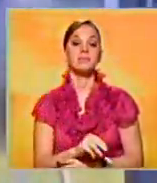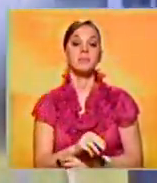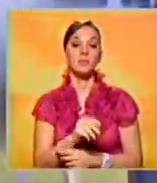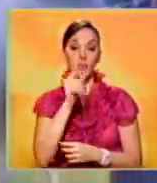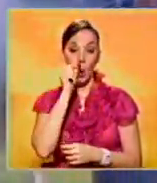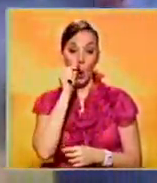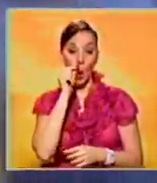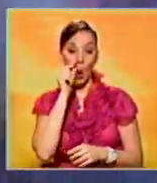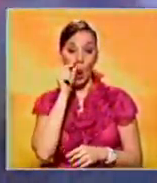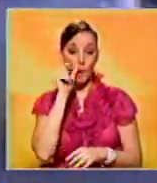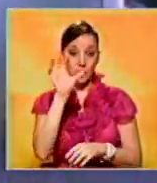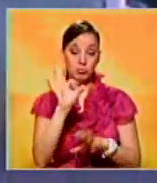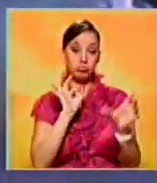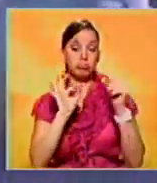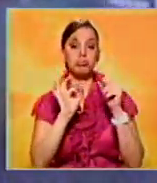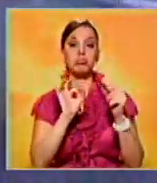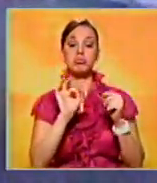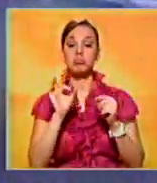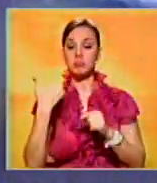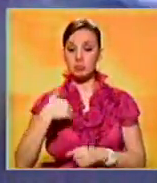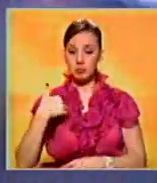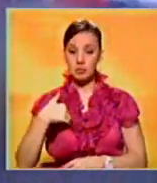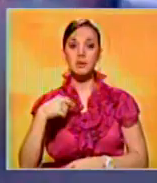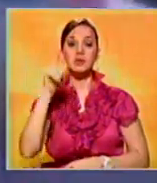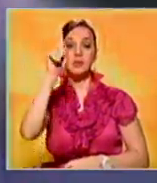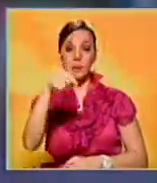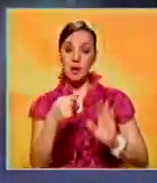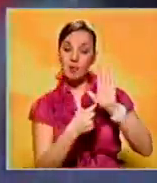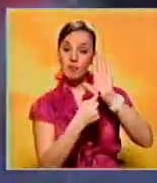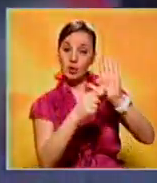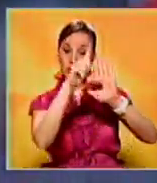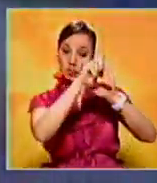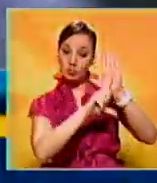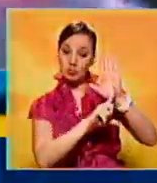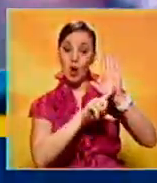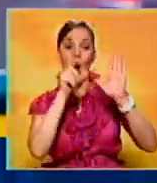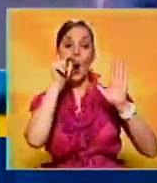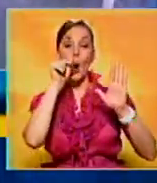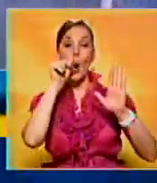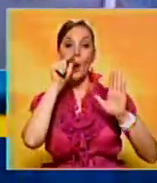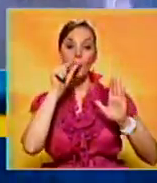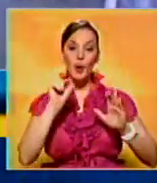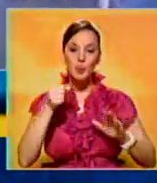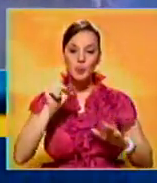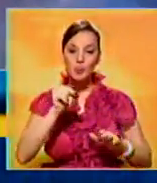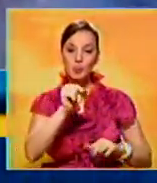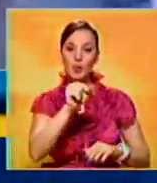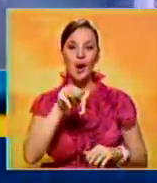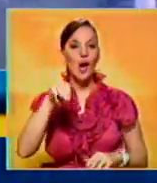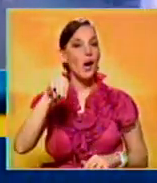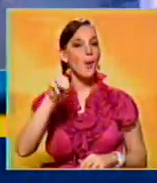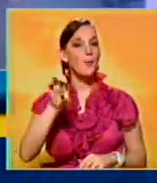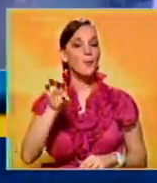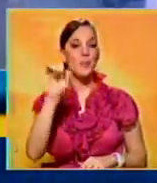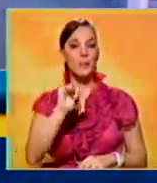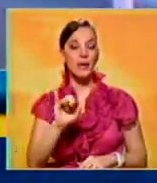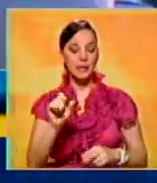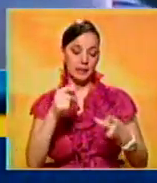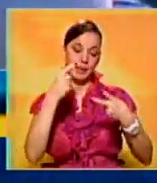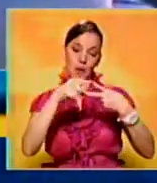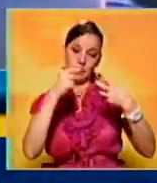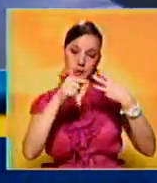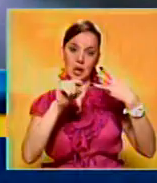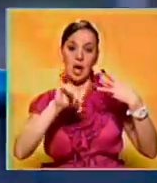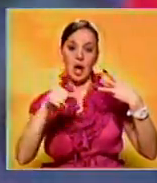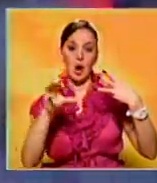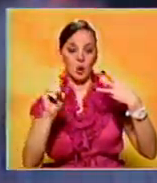Alejandro Sabella también dio a conocer su lista de convocados. El combinado encabezado por Lionel Messi tuvo como últimas bajas a Ever Banega, a Nicolás Otamendi y a